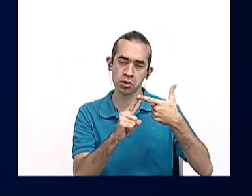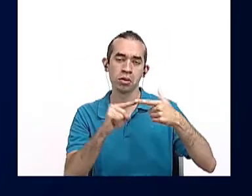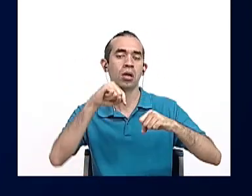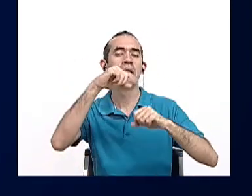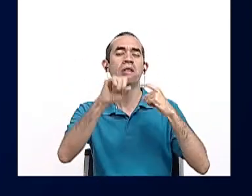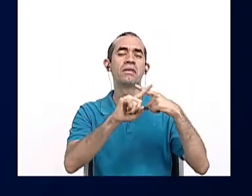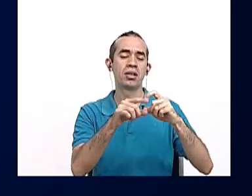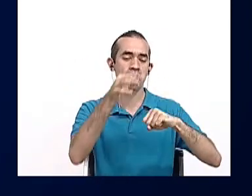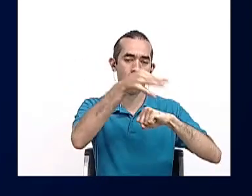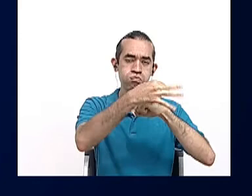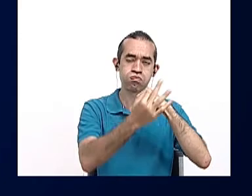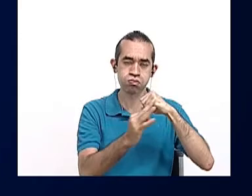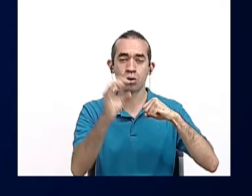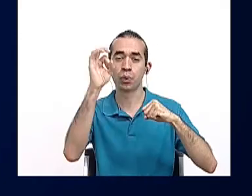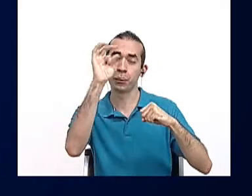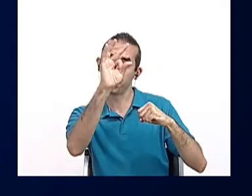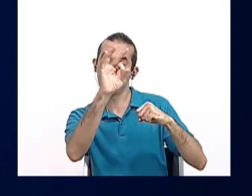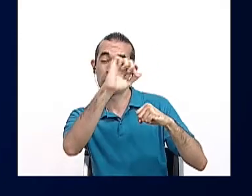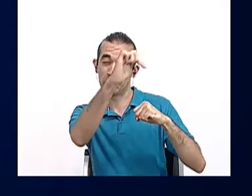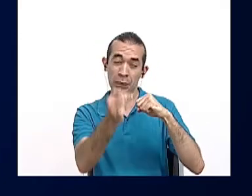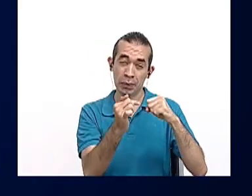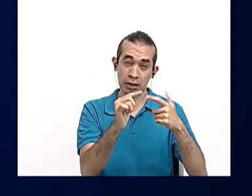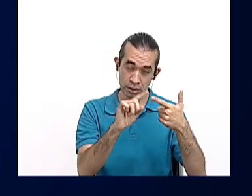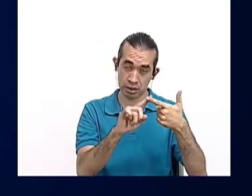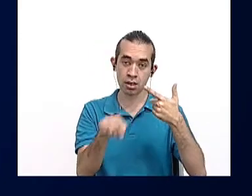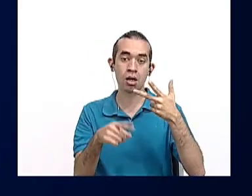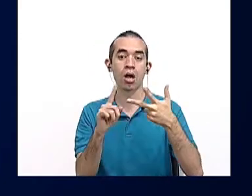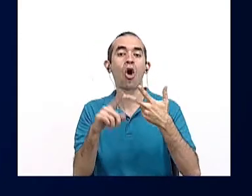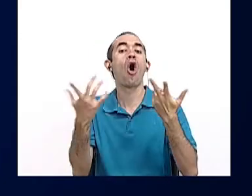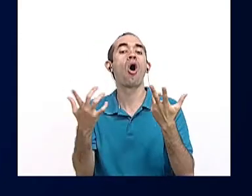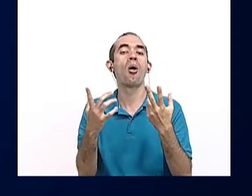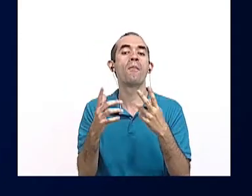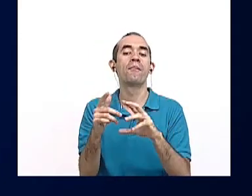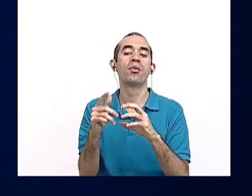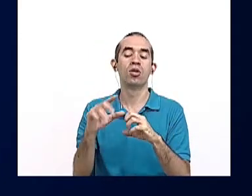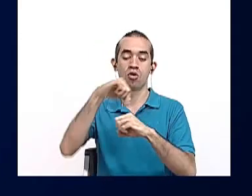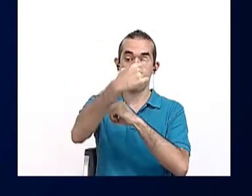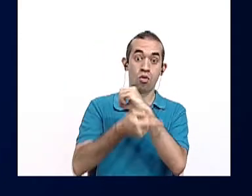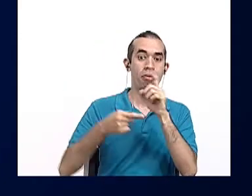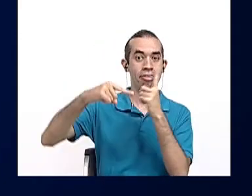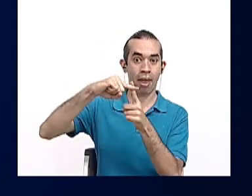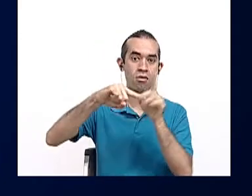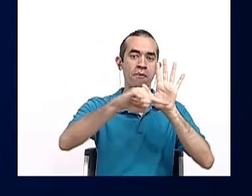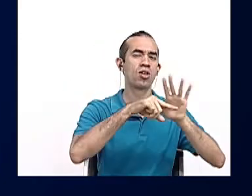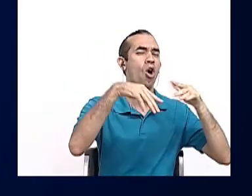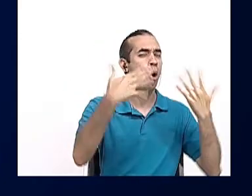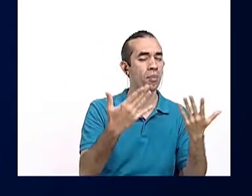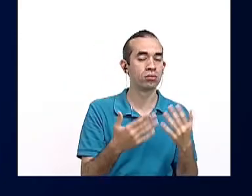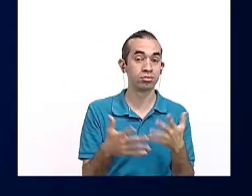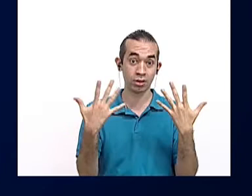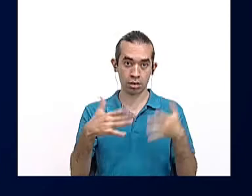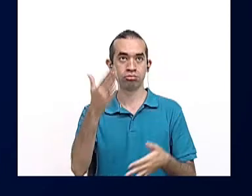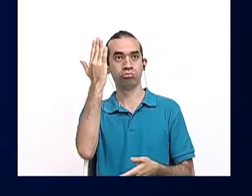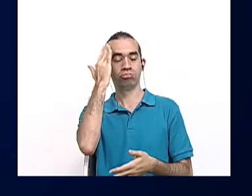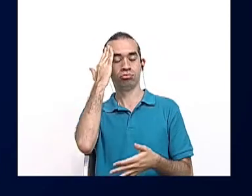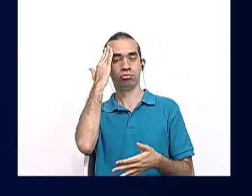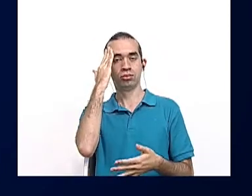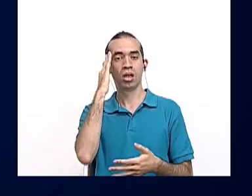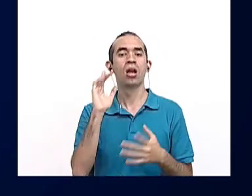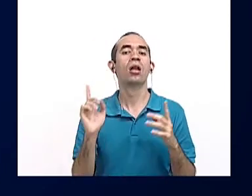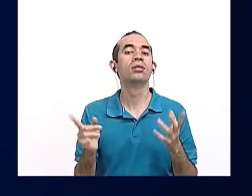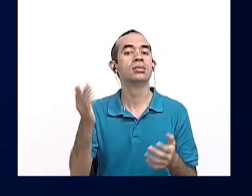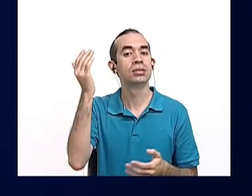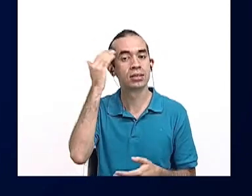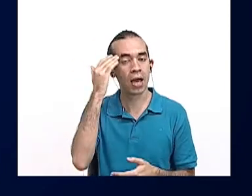cargados, estos iones, para seguir ampliando conocimientos y recordar que la carga se conserva. ¿Cómo